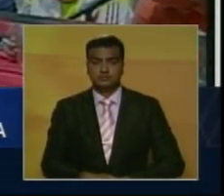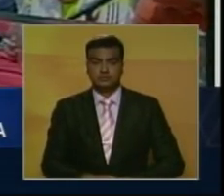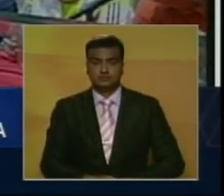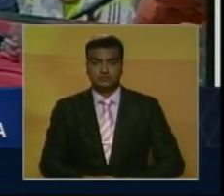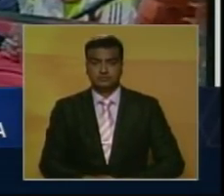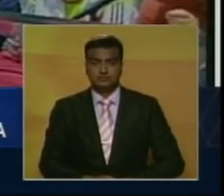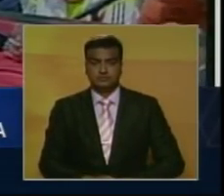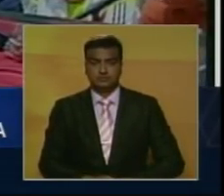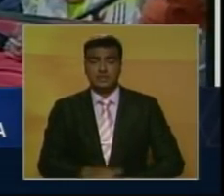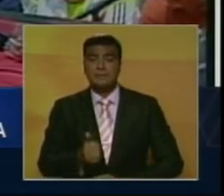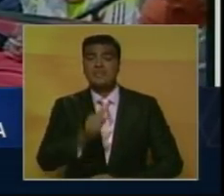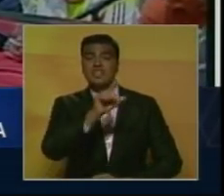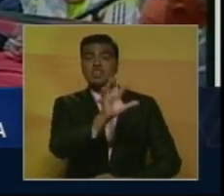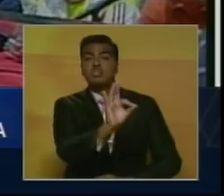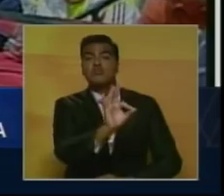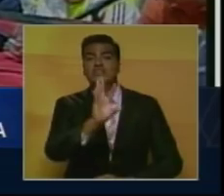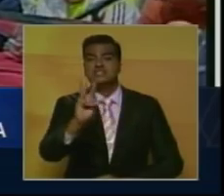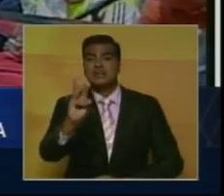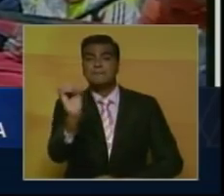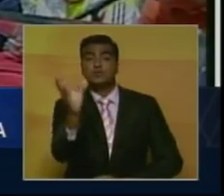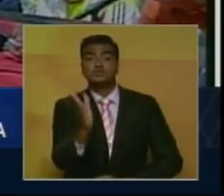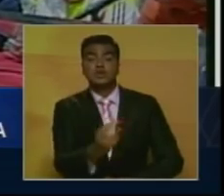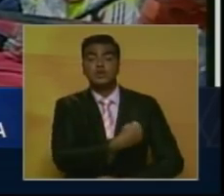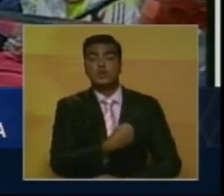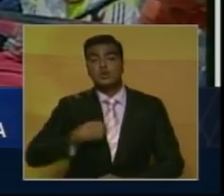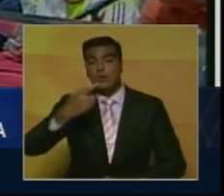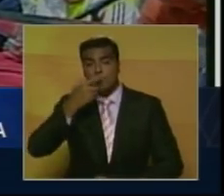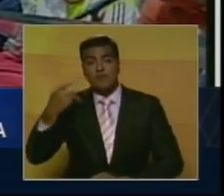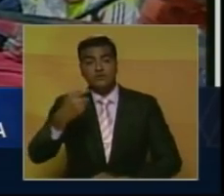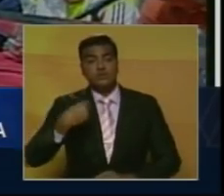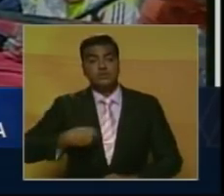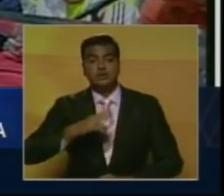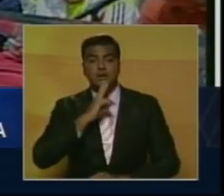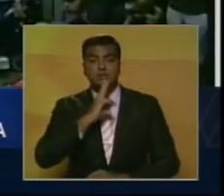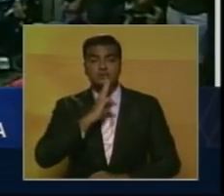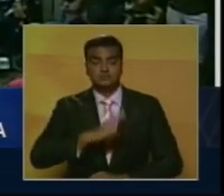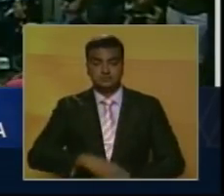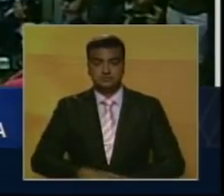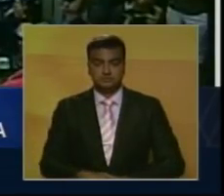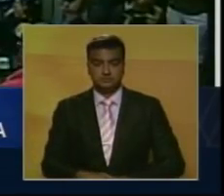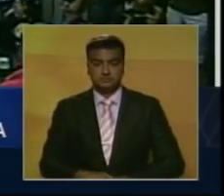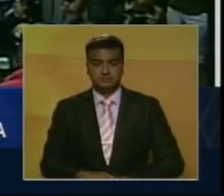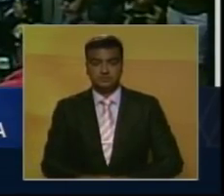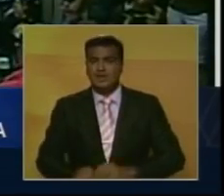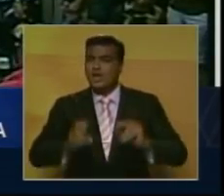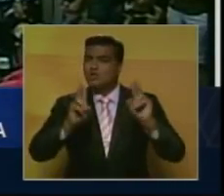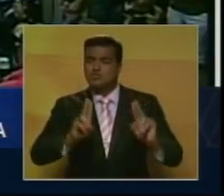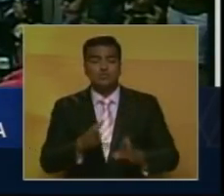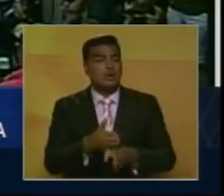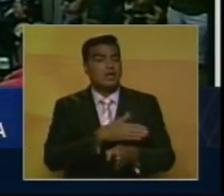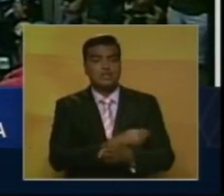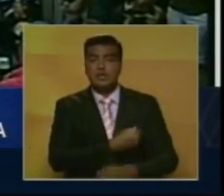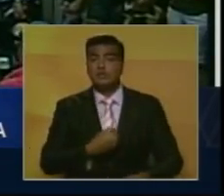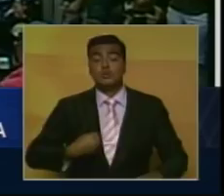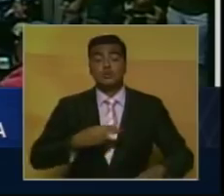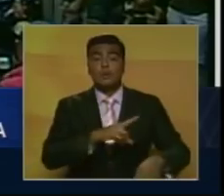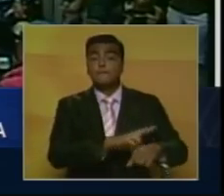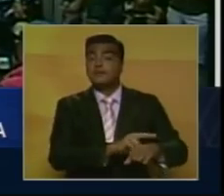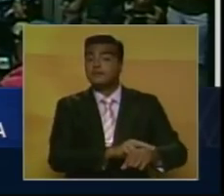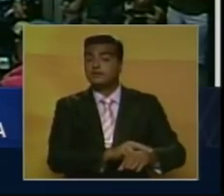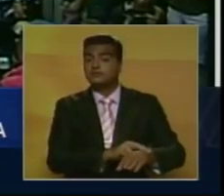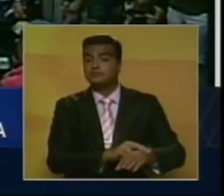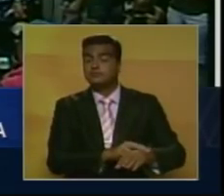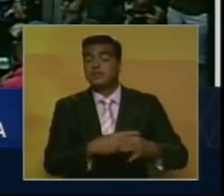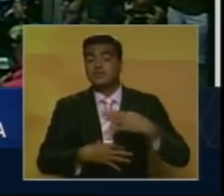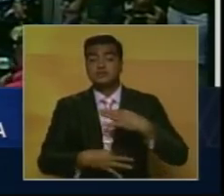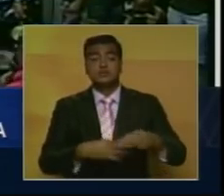Más del 96% de nuestra población tiene agua potable. Nunca antes nuestros médicos y los médicos y la